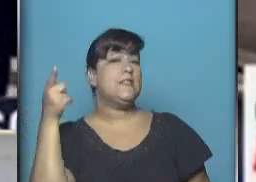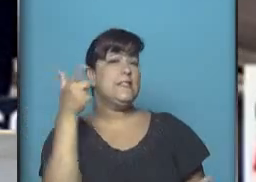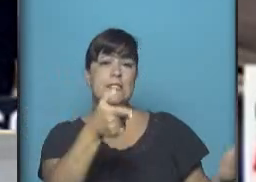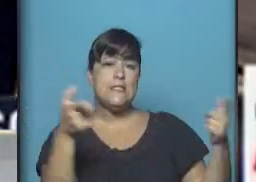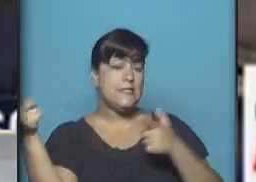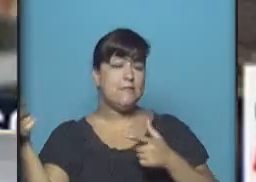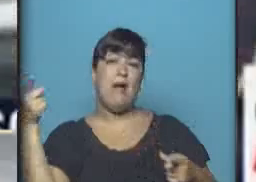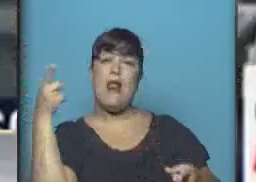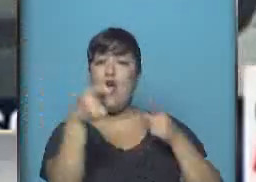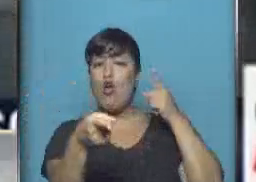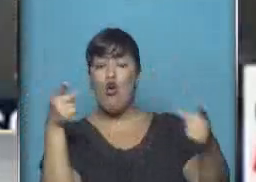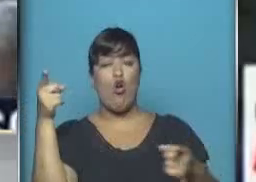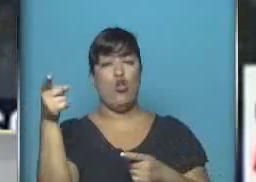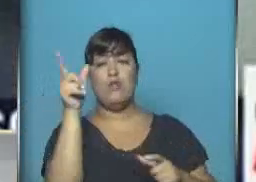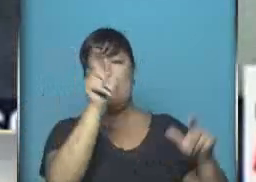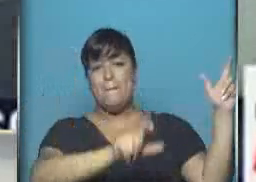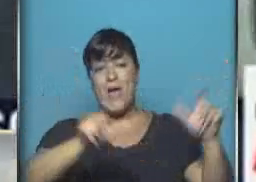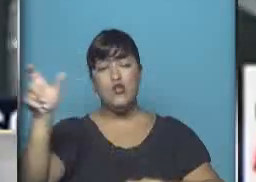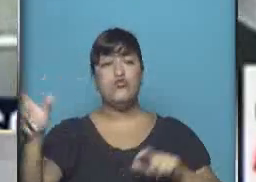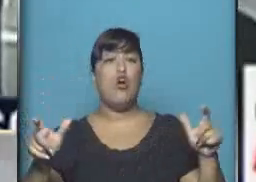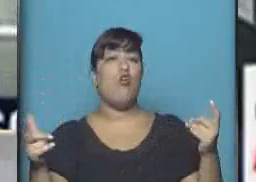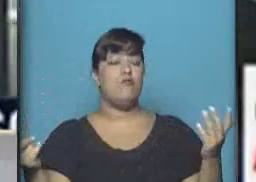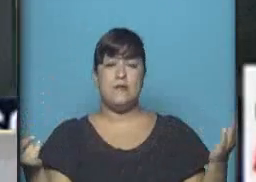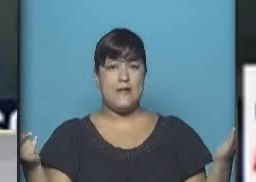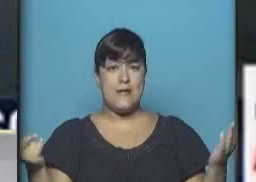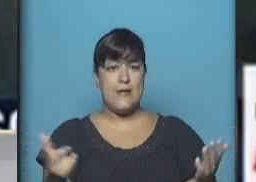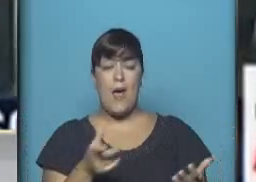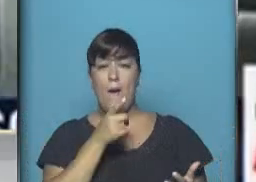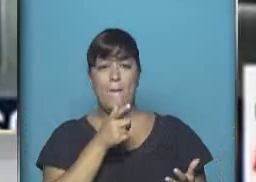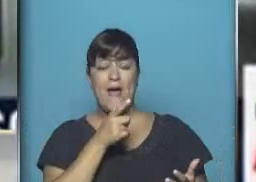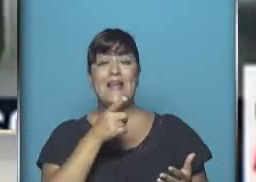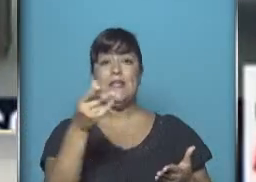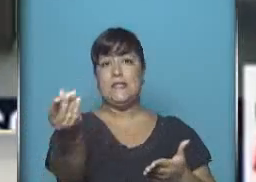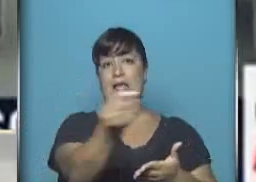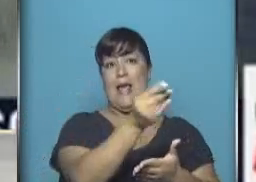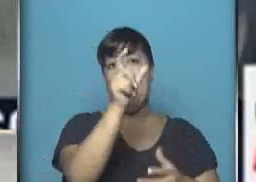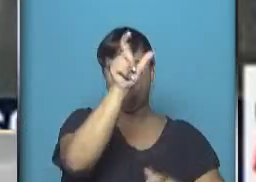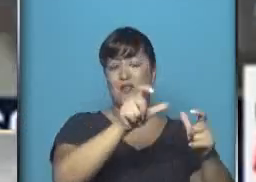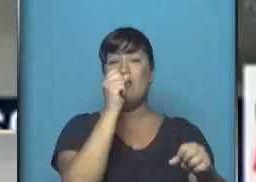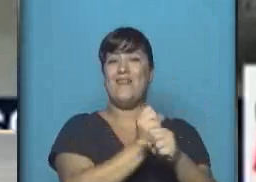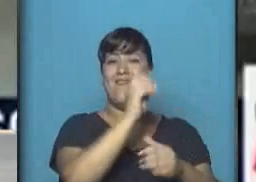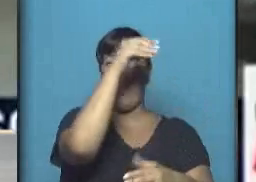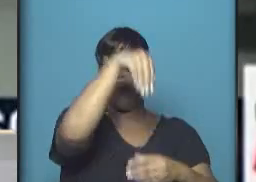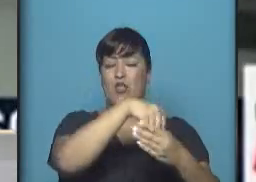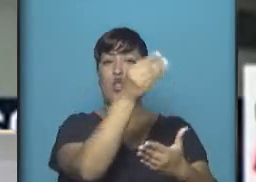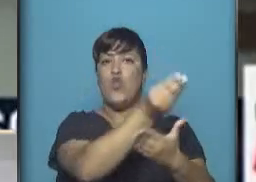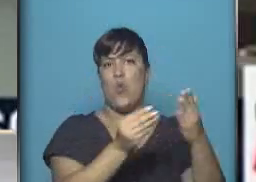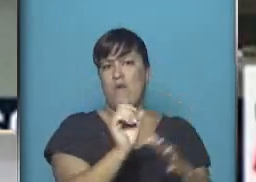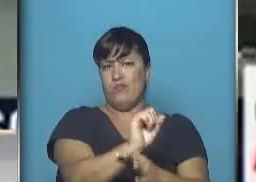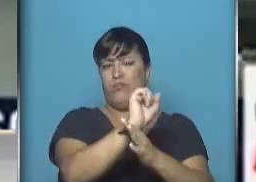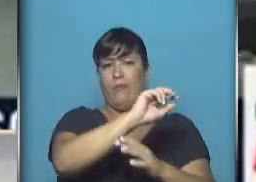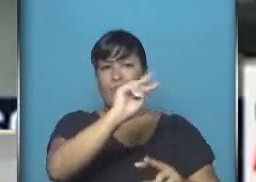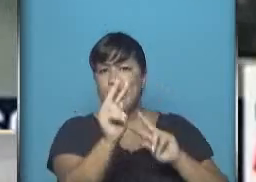contra personas, parece que ha perdido dibujantes conocidos, el semanario, incluso de ellos esto,